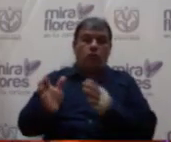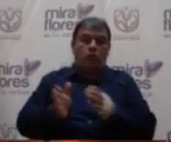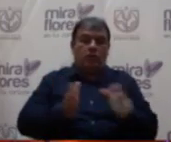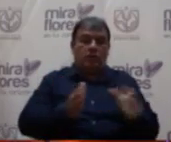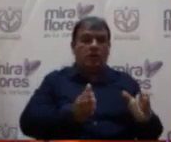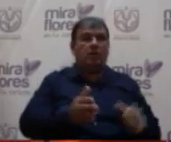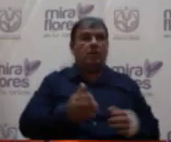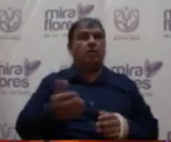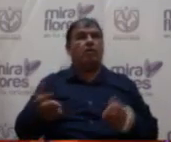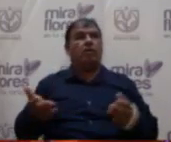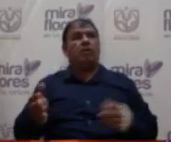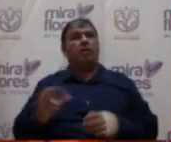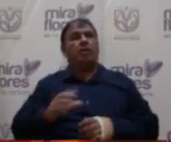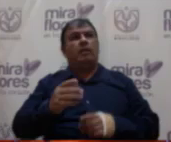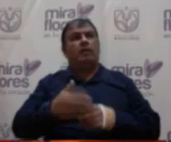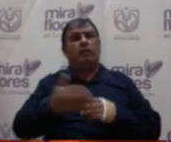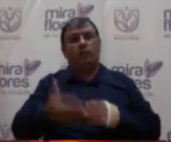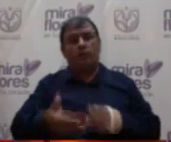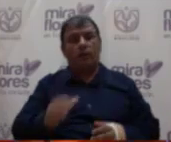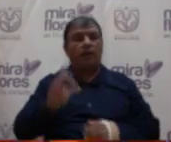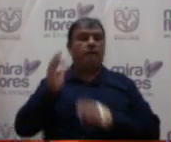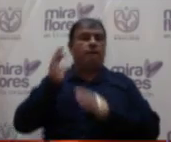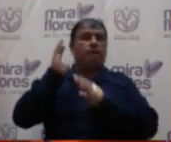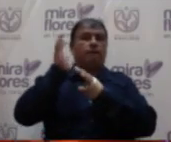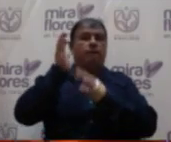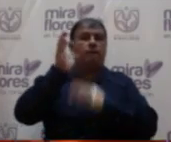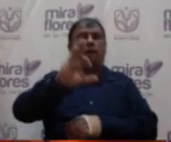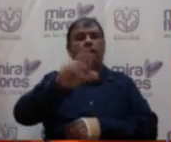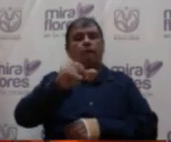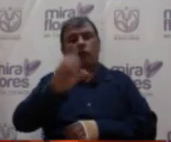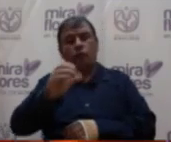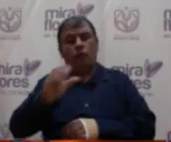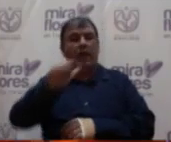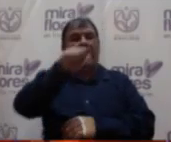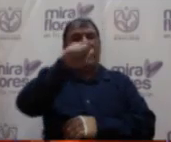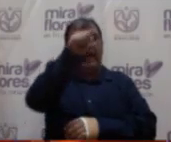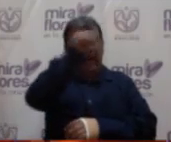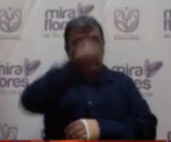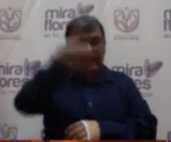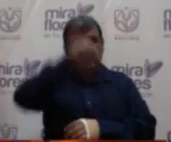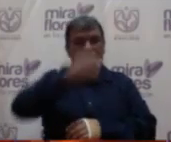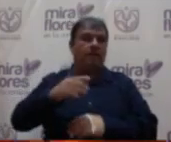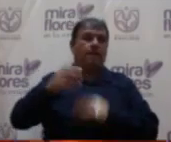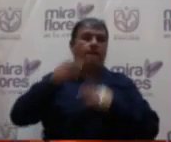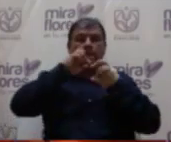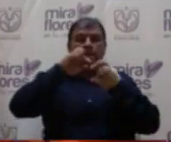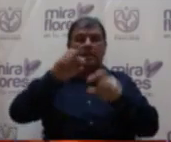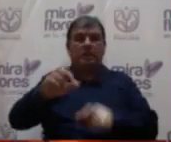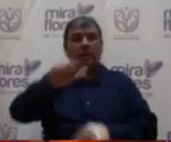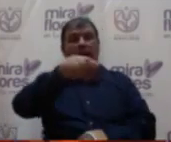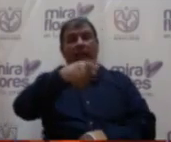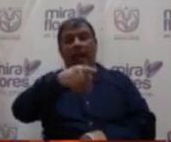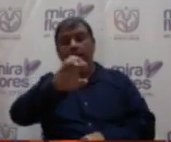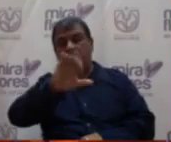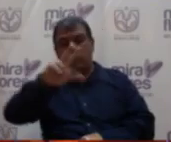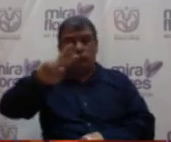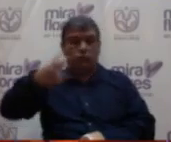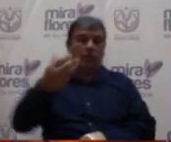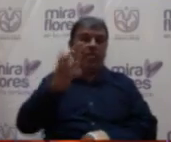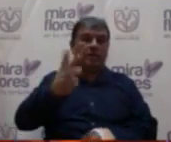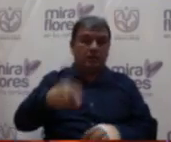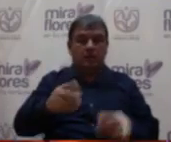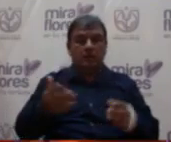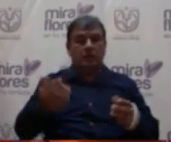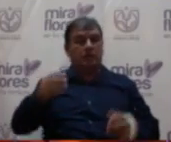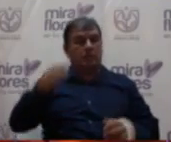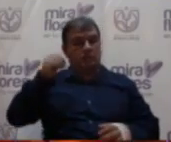de líderes y reuniones conexas del Foro de Cooperación Económica Asia-Pacífico, APEC 2016. Entonces, la municipalidad